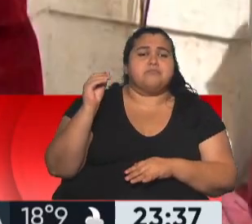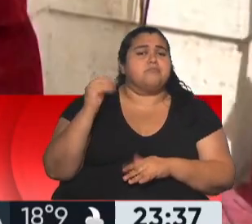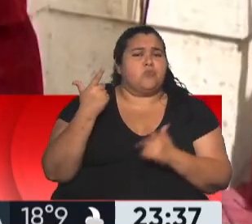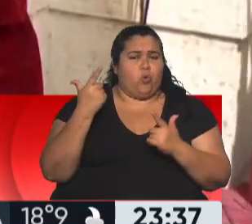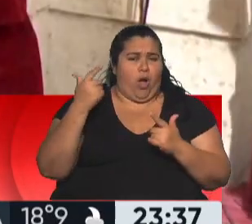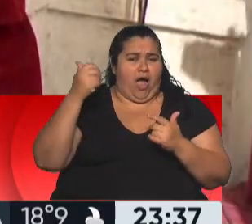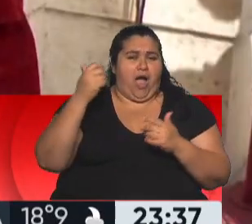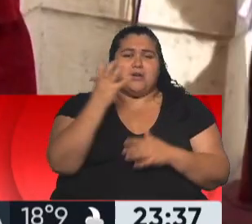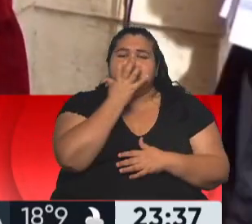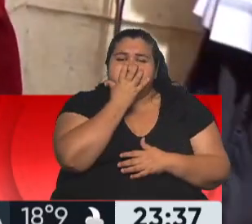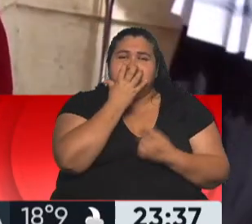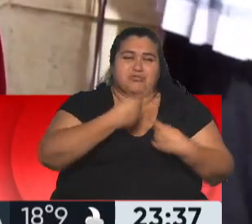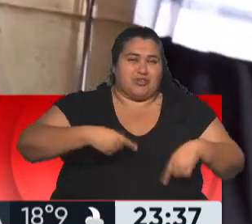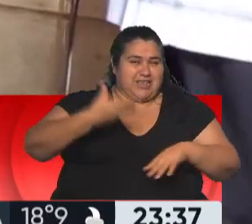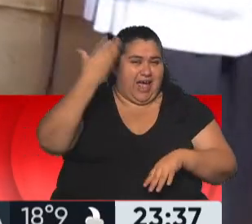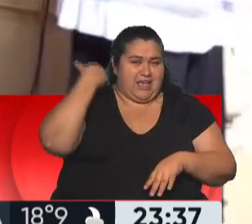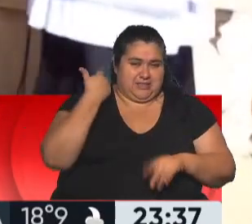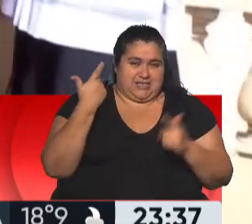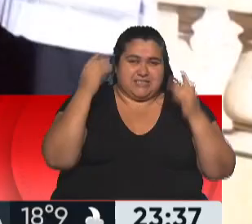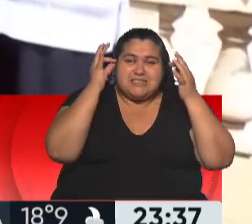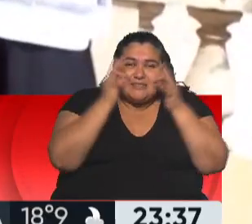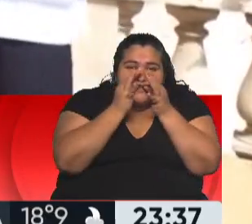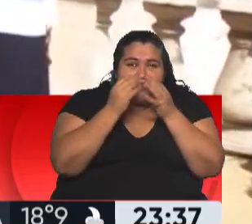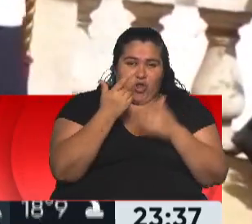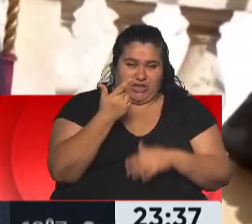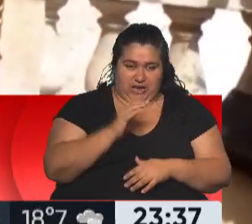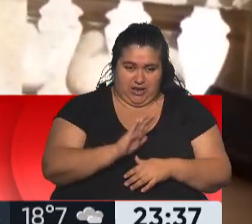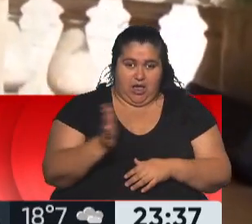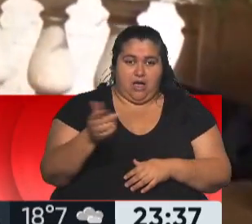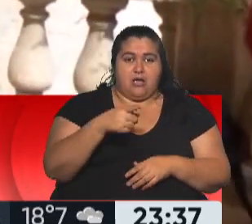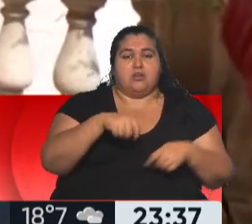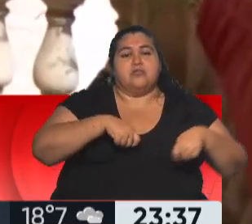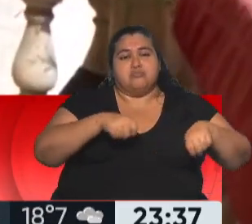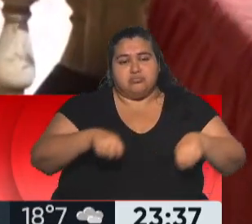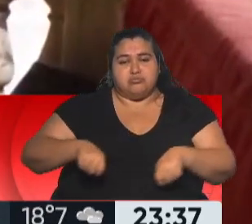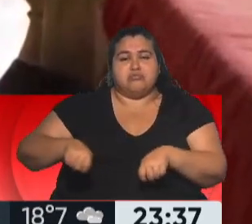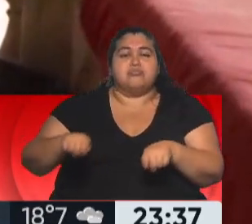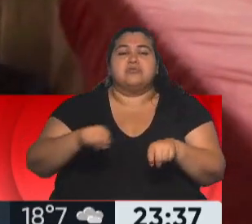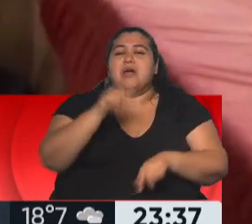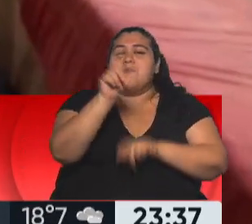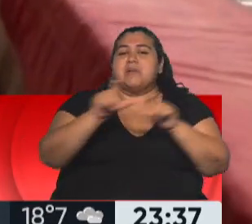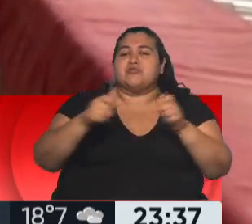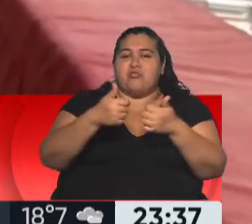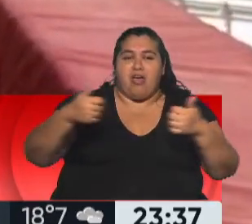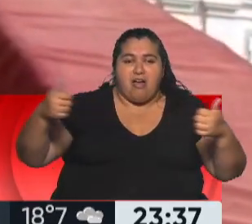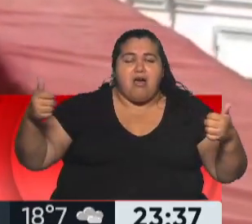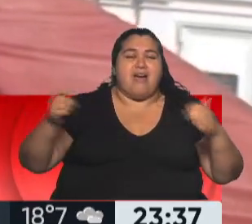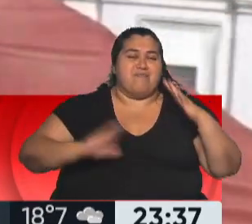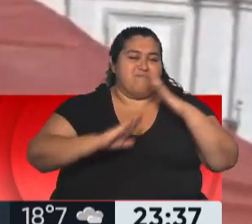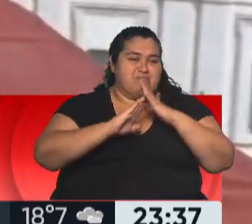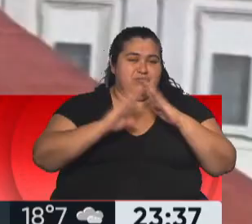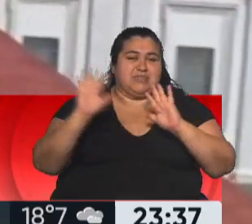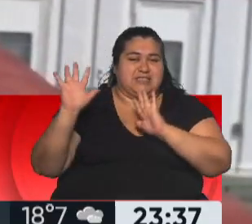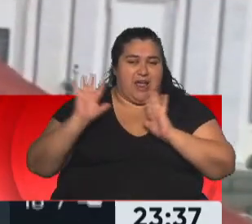de oxígeno que había utilizado anteriormente. Ahí lo vemos, saludó a los presentes del altar principal y lanzó